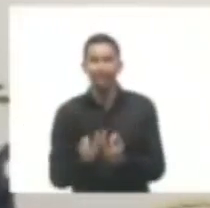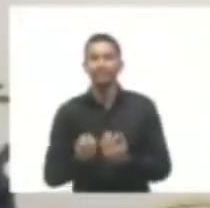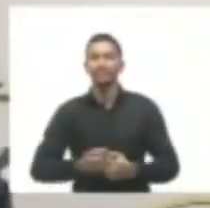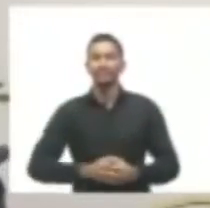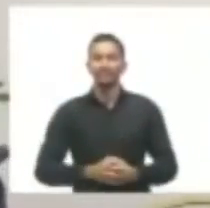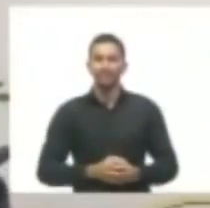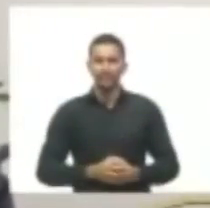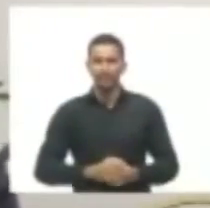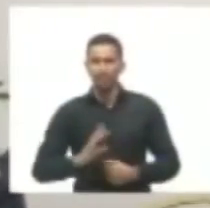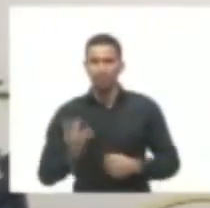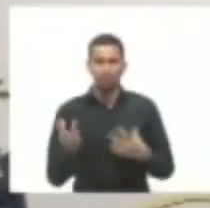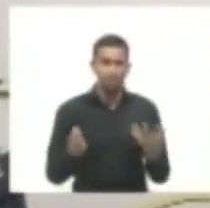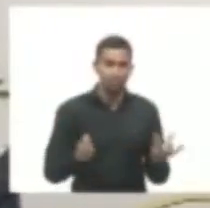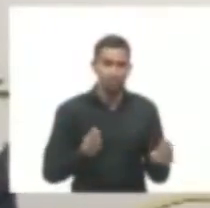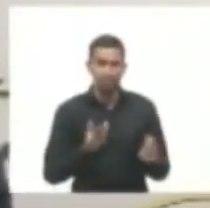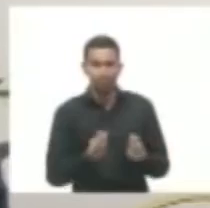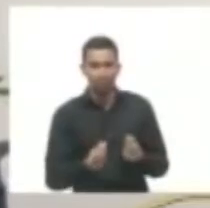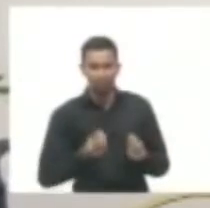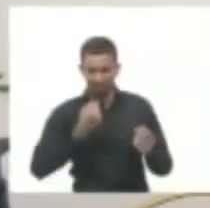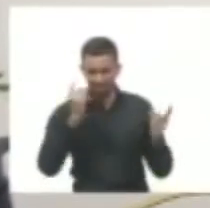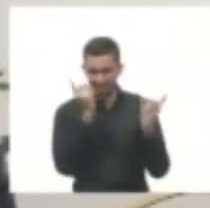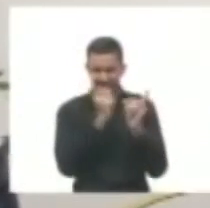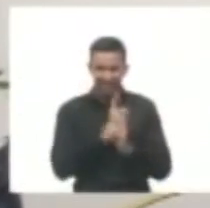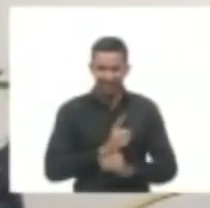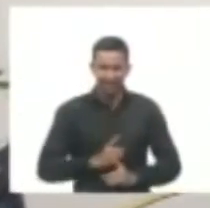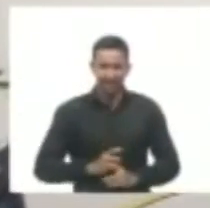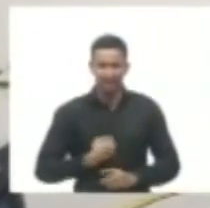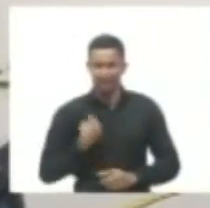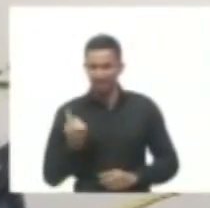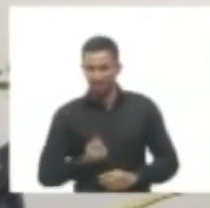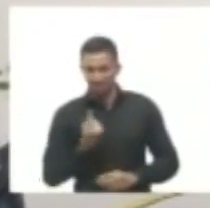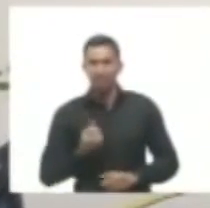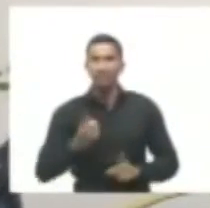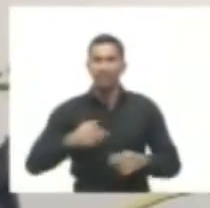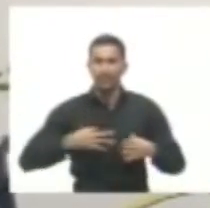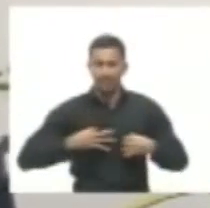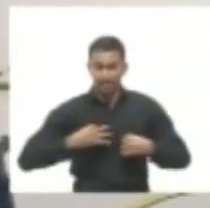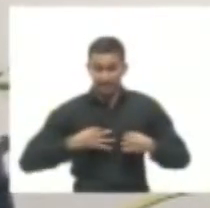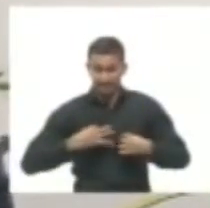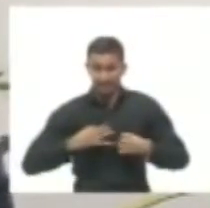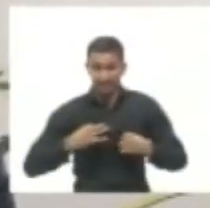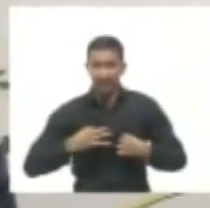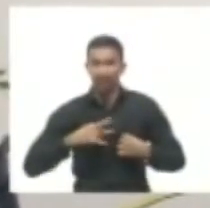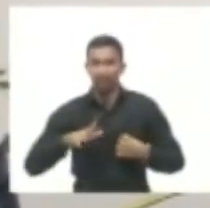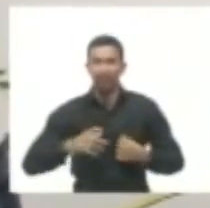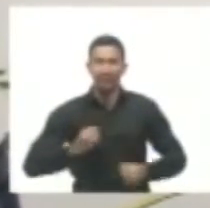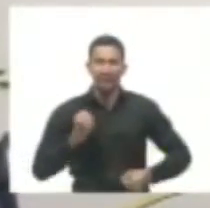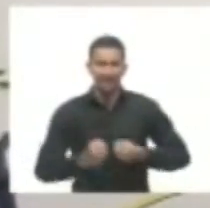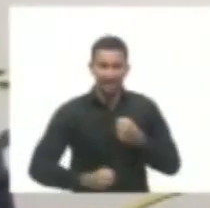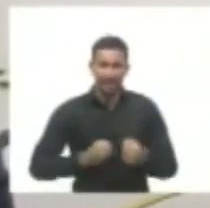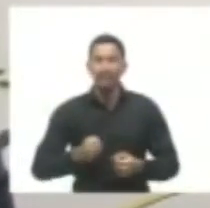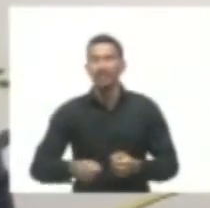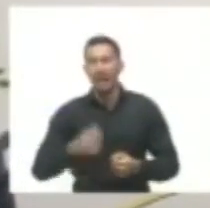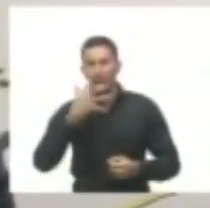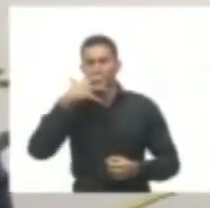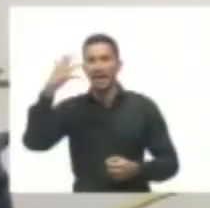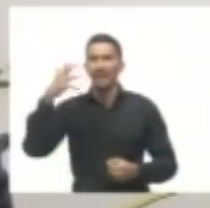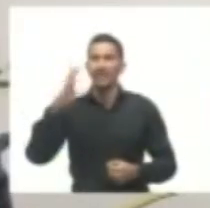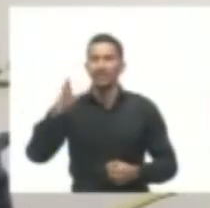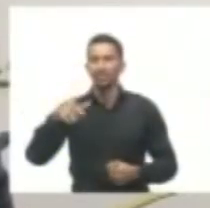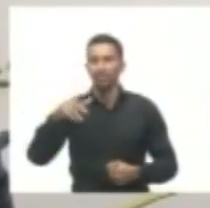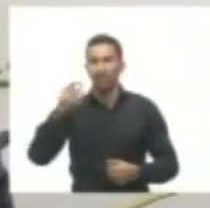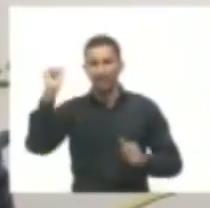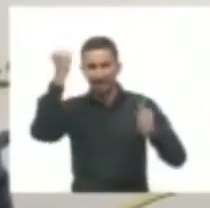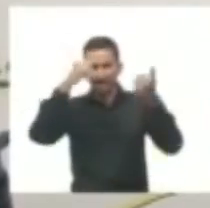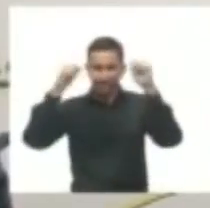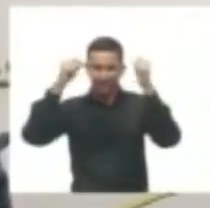se organiza por grupos, hacen disfraces individuales. La misma camiseta de la carrera es una alusión al carnaval con el hombre caimán